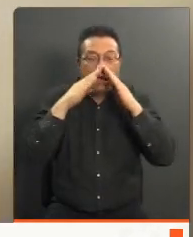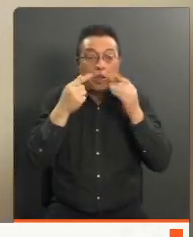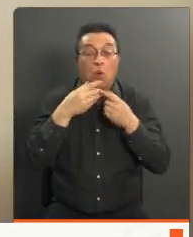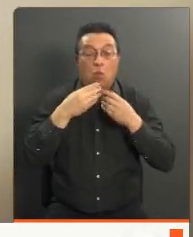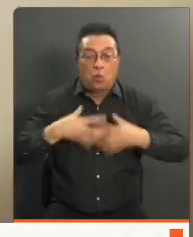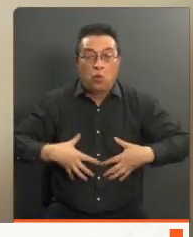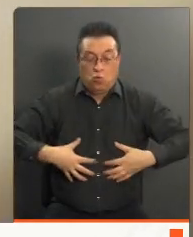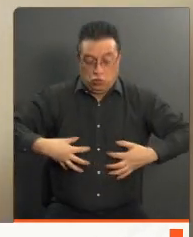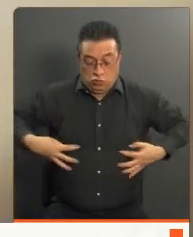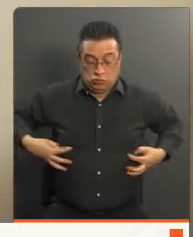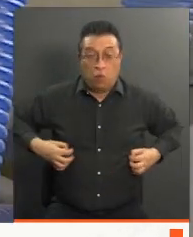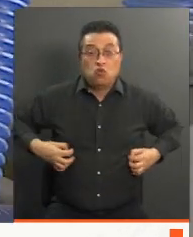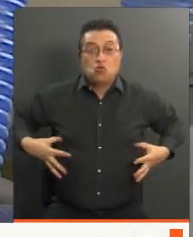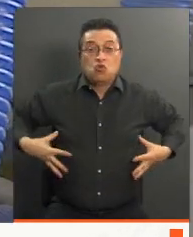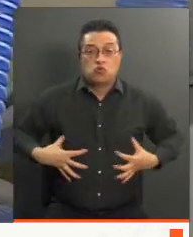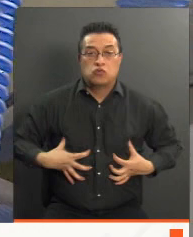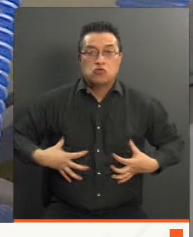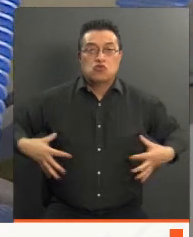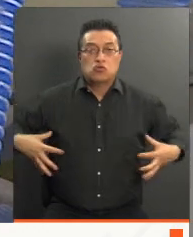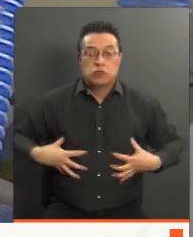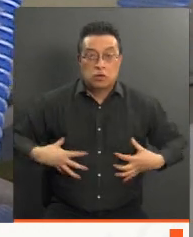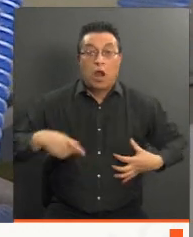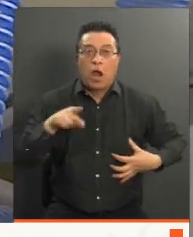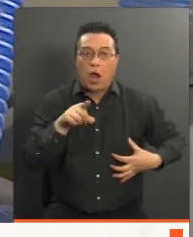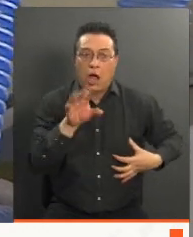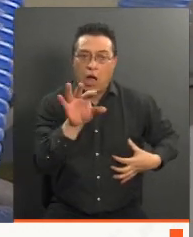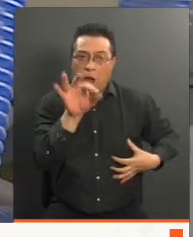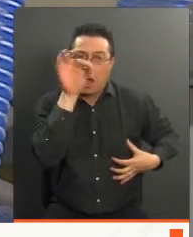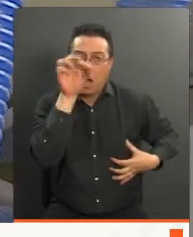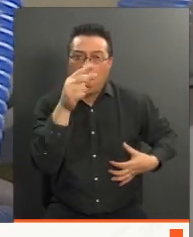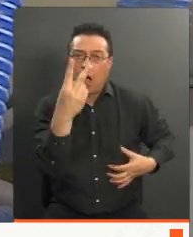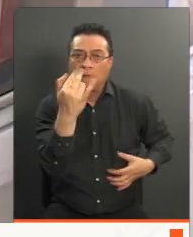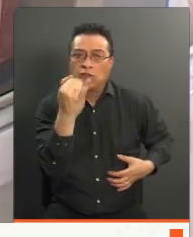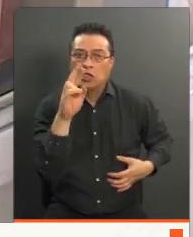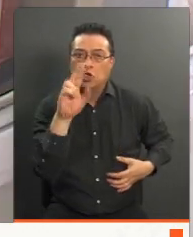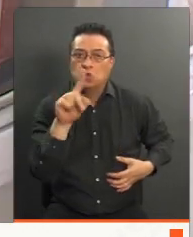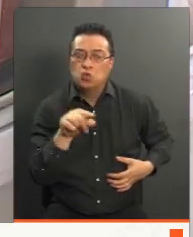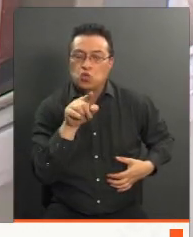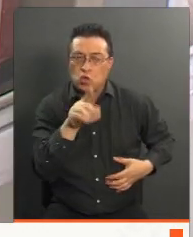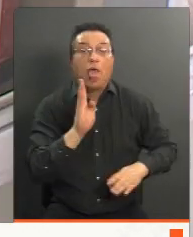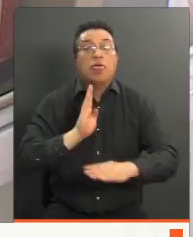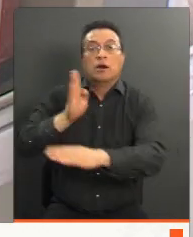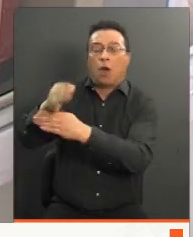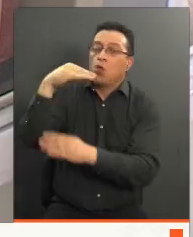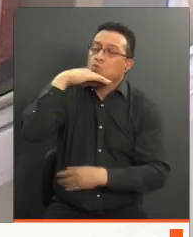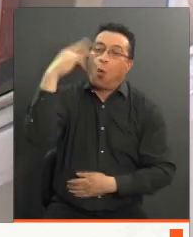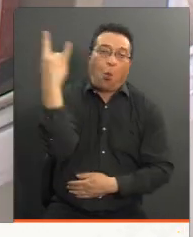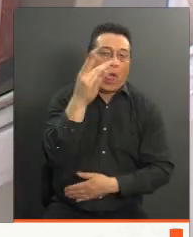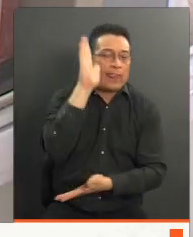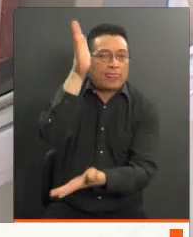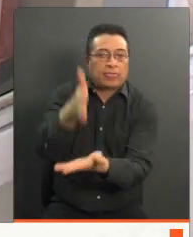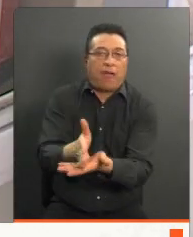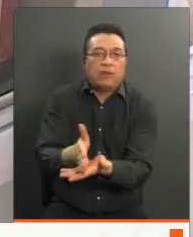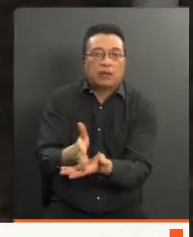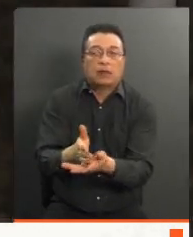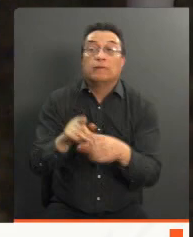agitada son signos de infección por virus sincicial y hay que acudir a una urgencia, mientras